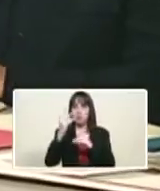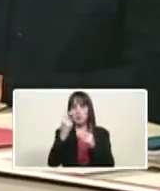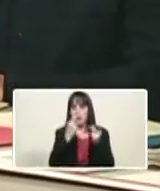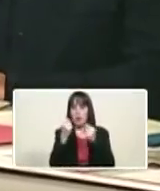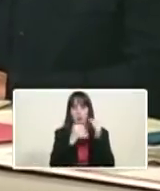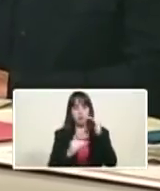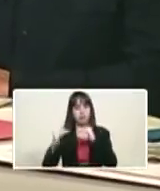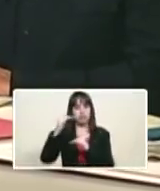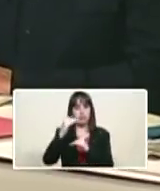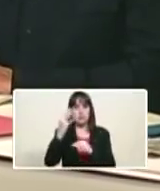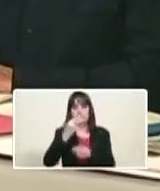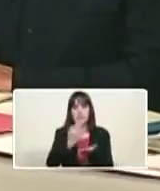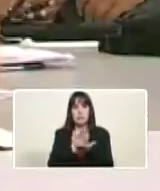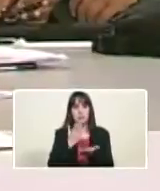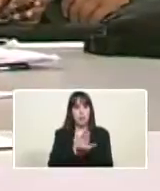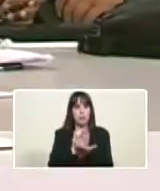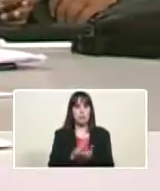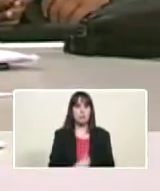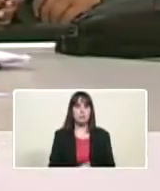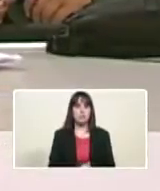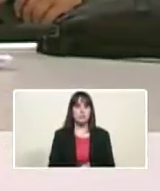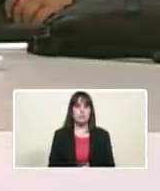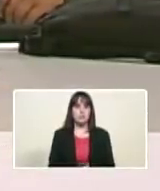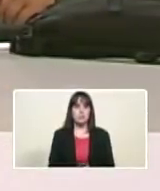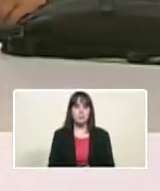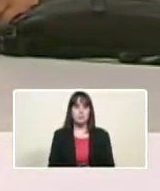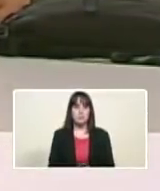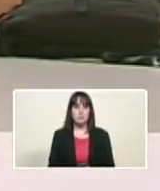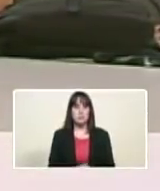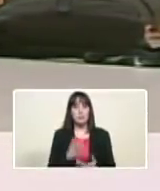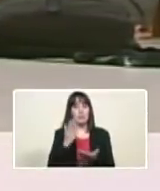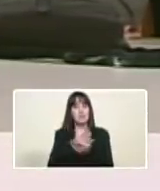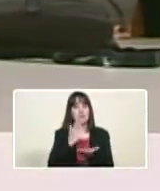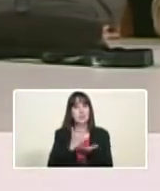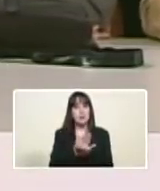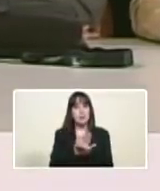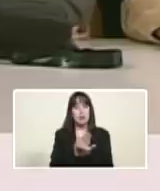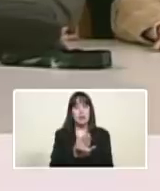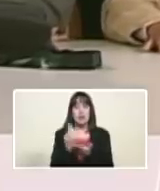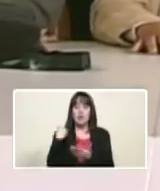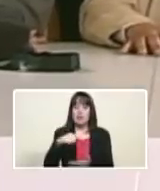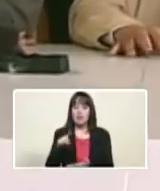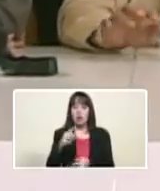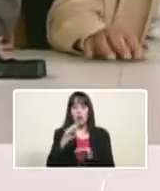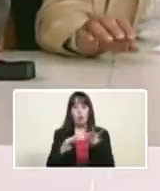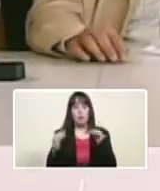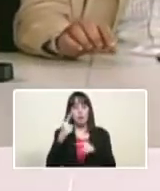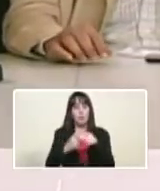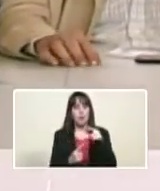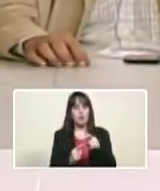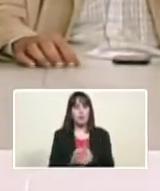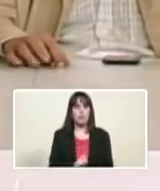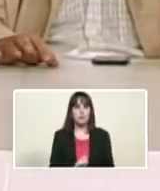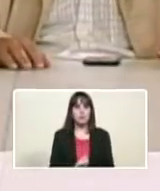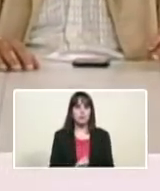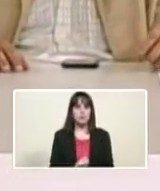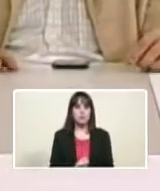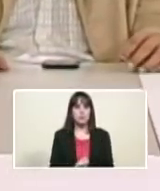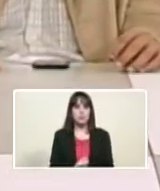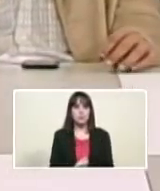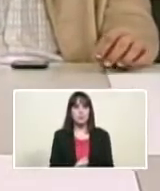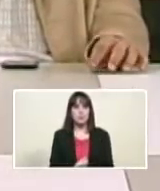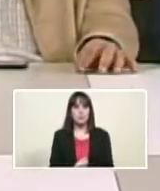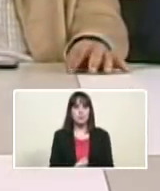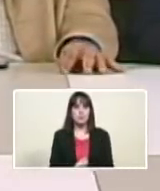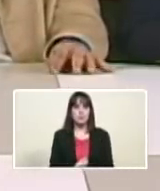dice la canción? Y siempre tengo mi medio petro. La canción, y siempre tengo